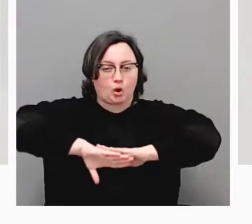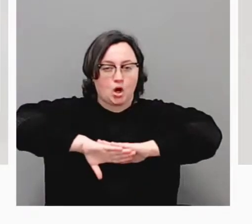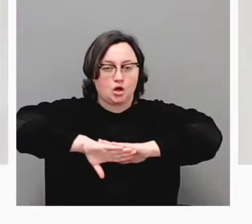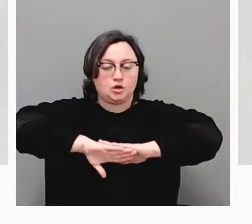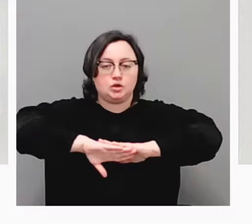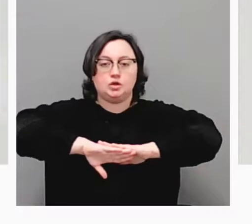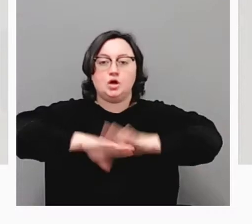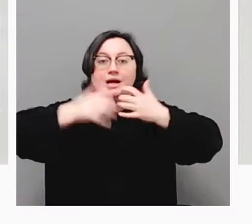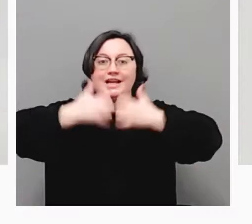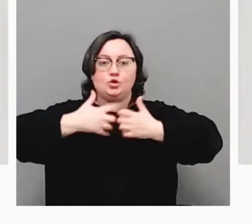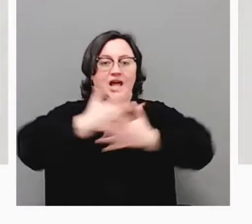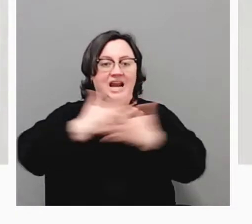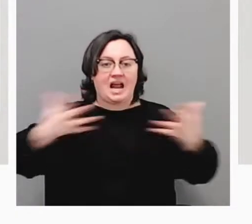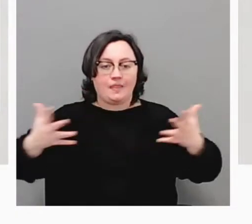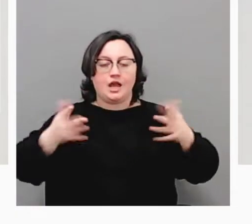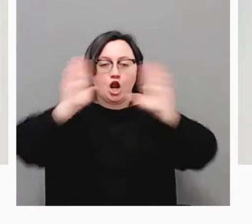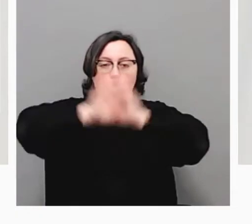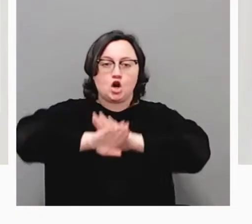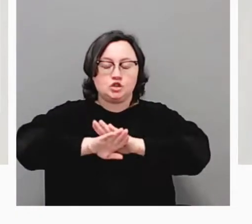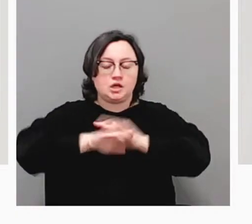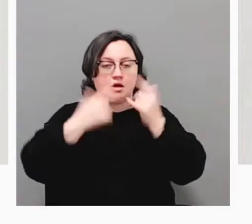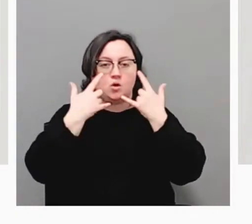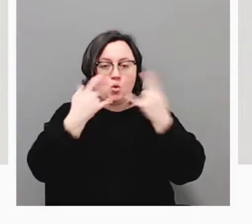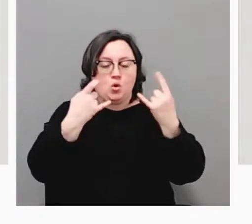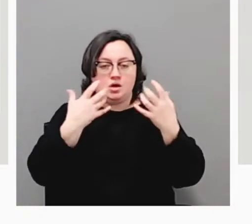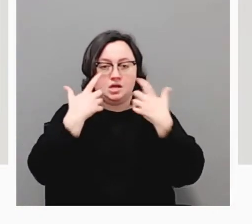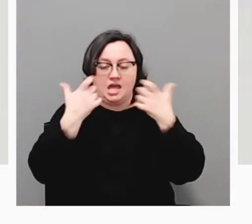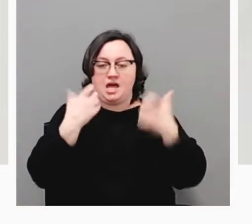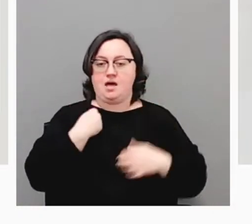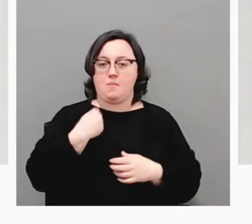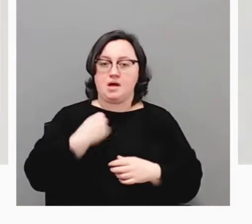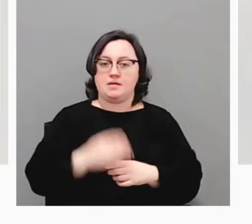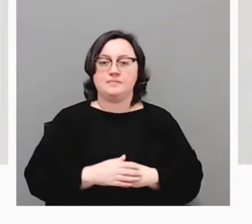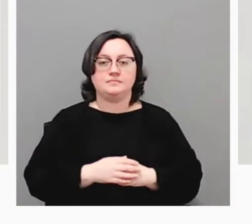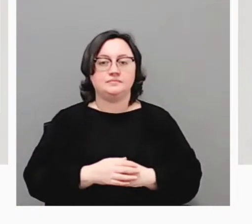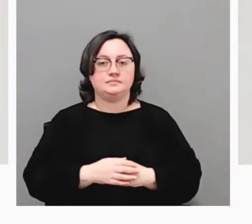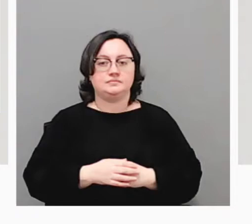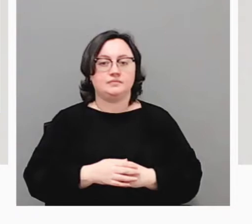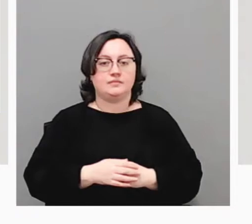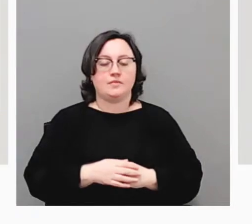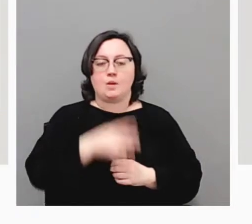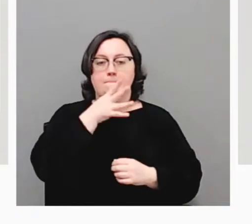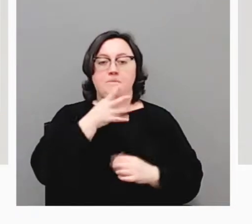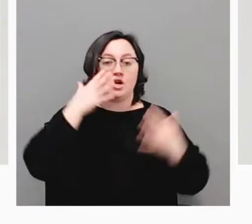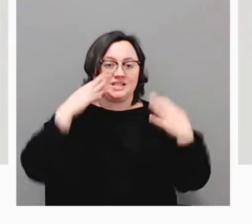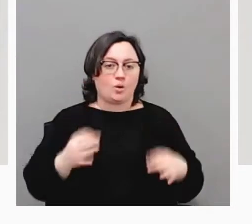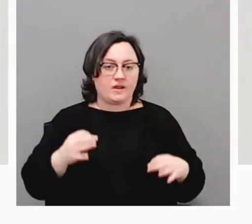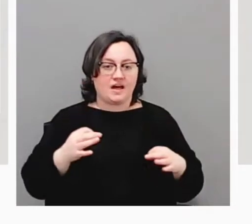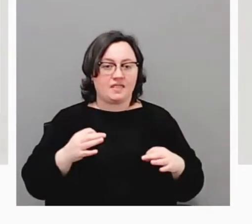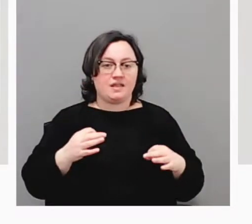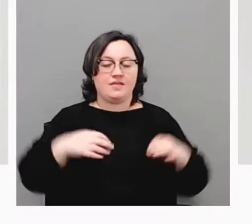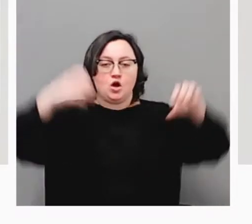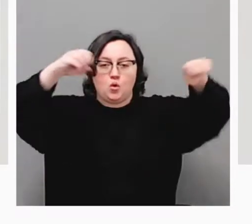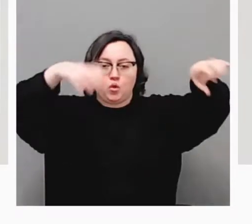gran industria, ¿no?, pues tiene un paisaje nocturno que es muy llamativo, ¿no?, en el cual pues por razones de seguridad tienen que estar